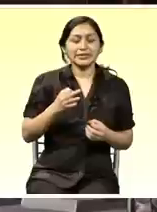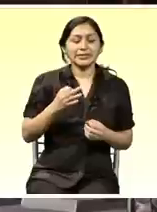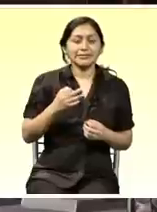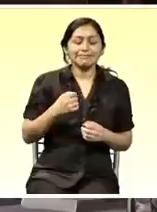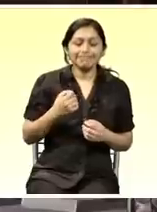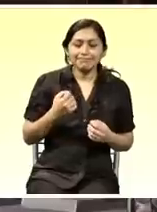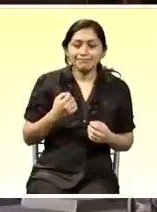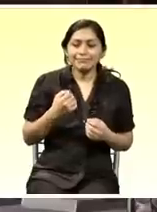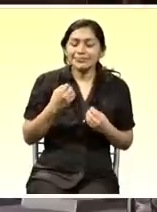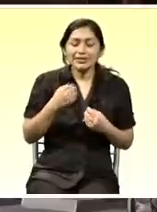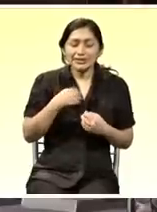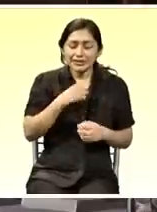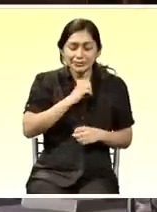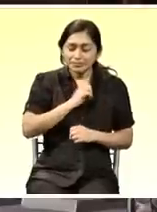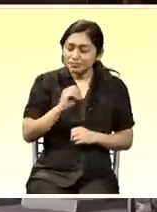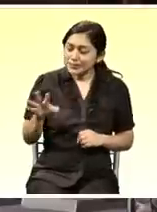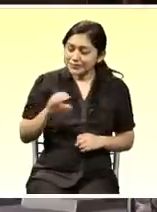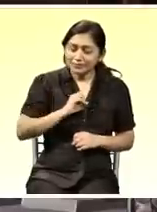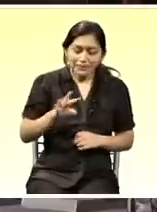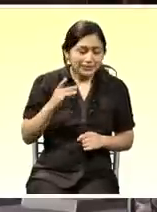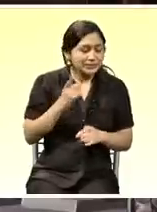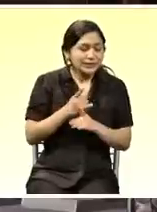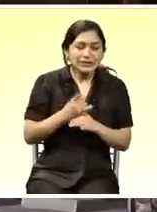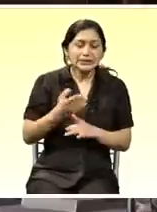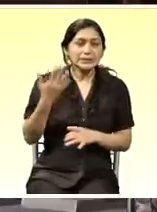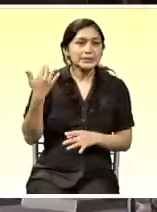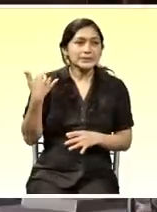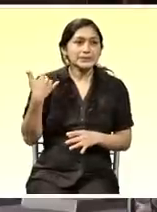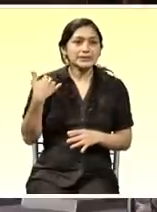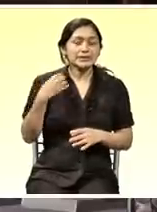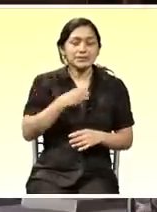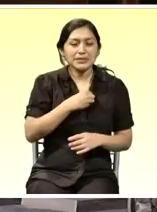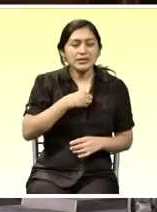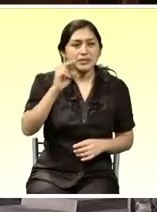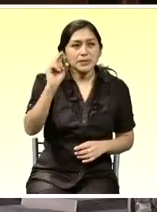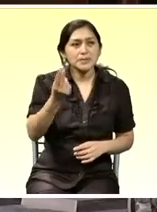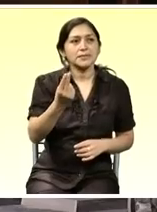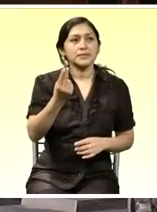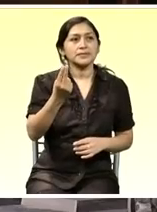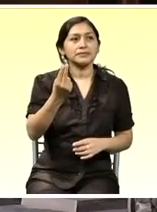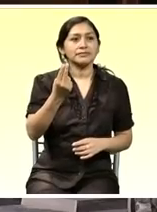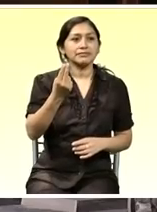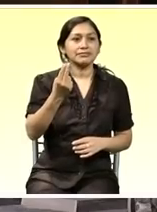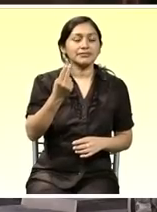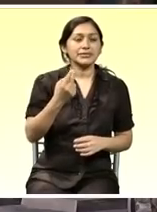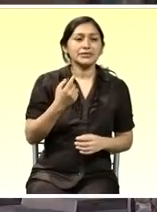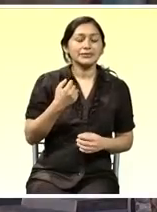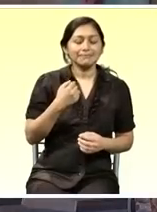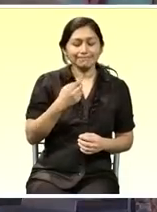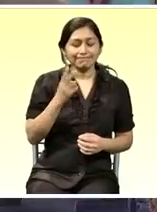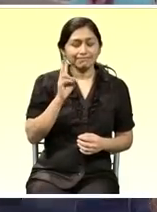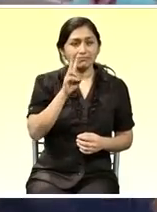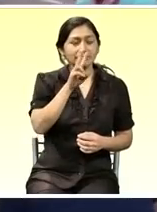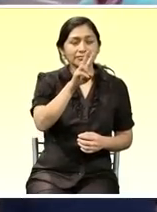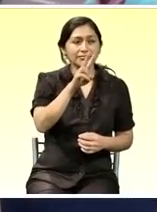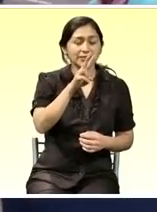infiernos como veces te he ofendido por el pecado mortal. No merezco perdón, pero tú